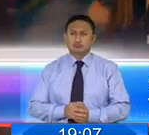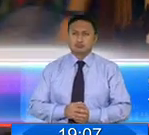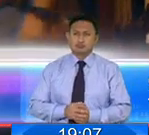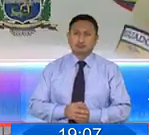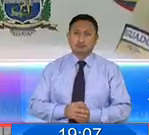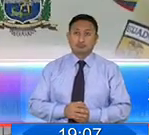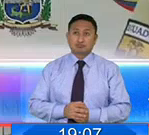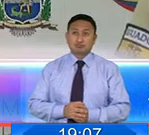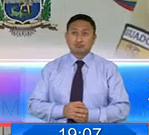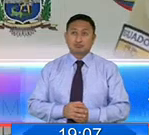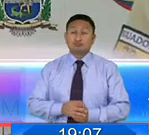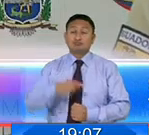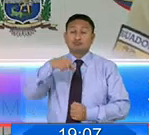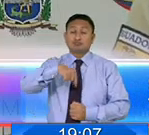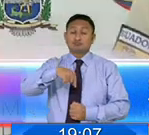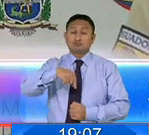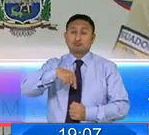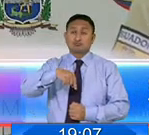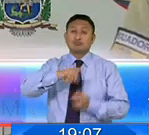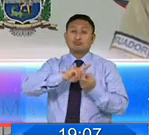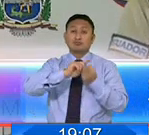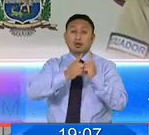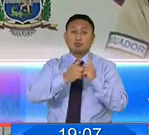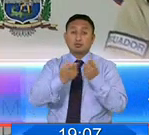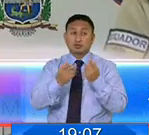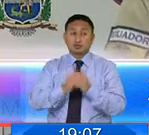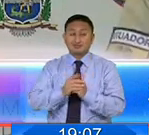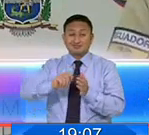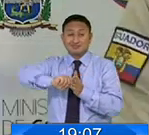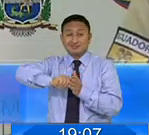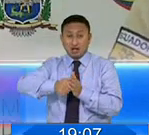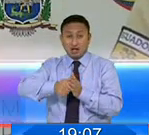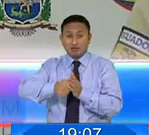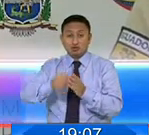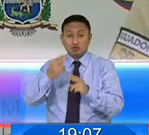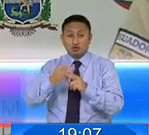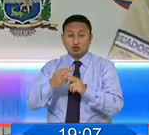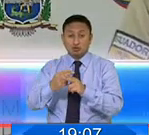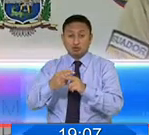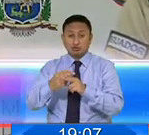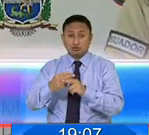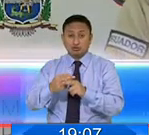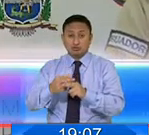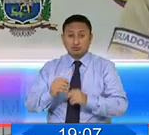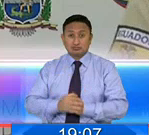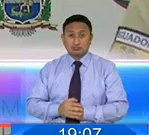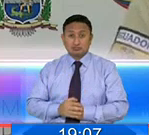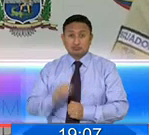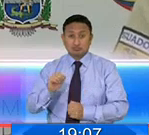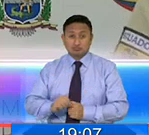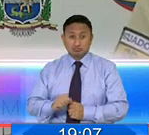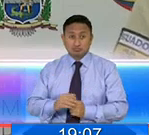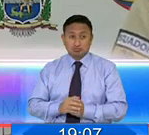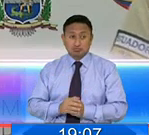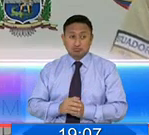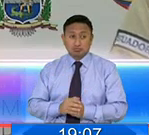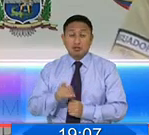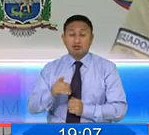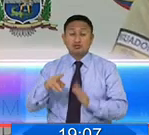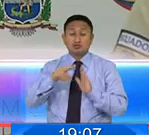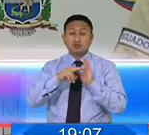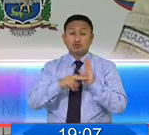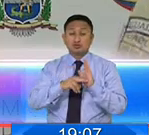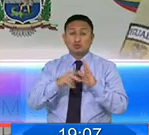del ovillo. Este cambio de usuarios y contraseñas permitieron endosar las notas